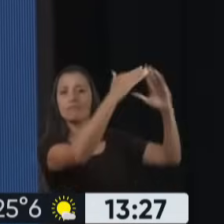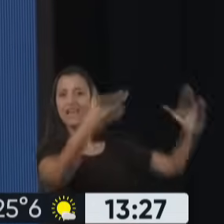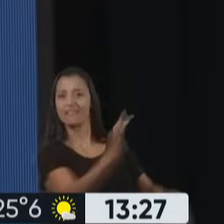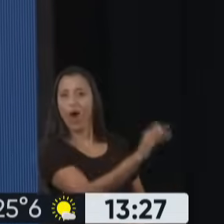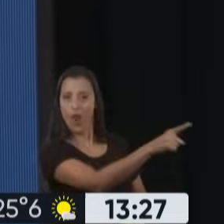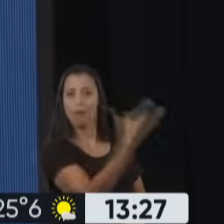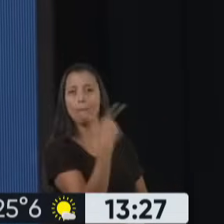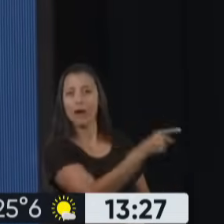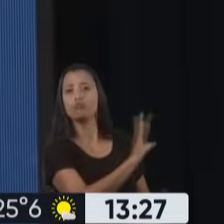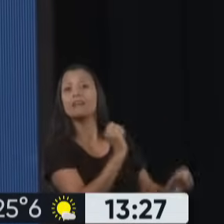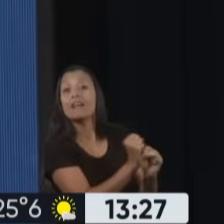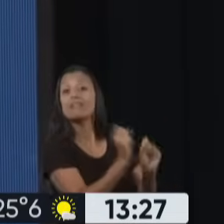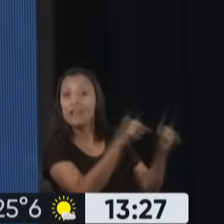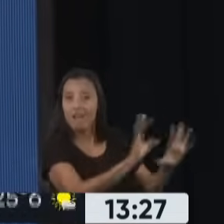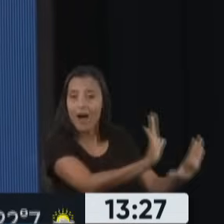pero al margen de eso,